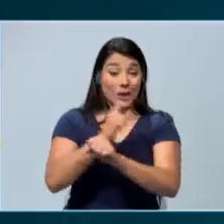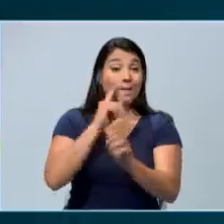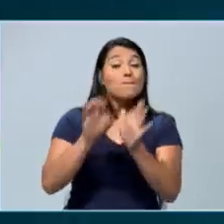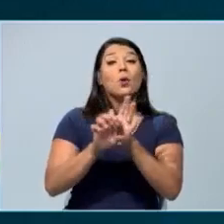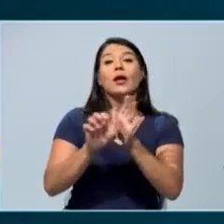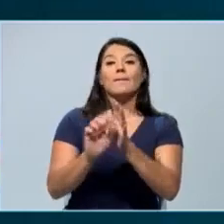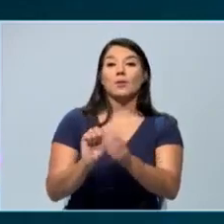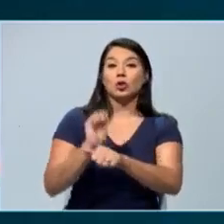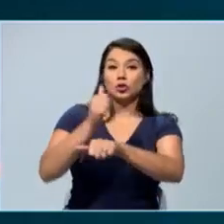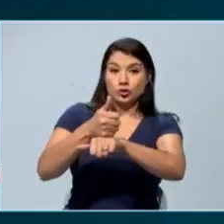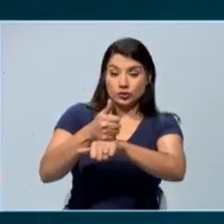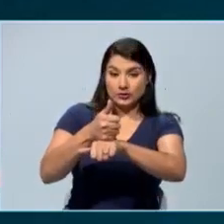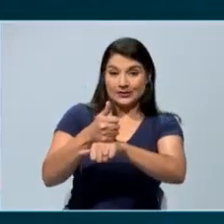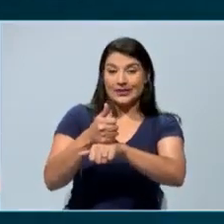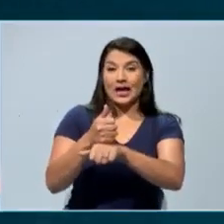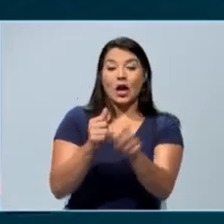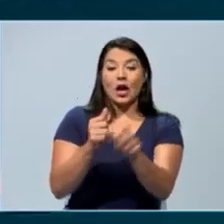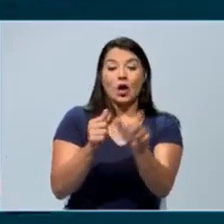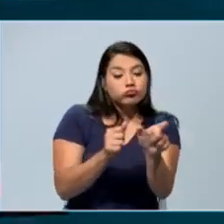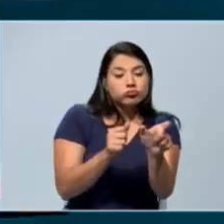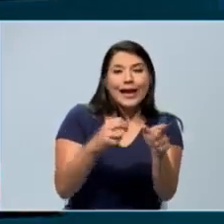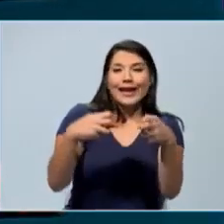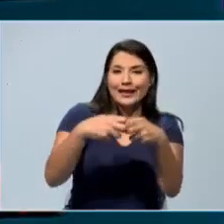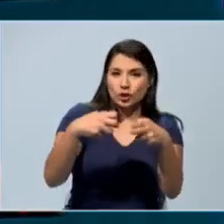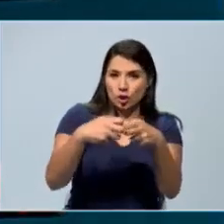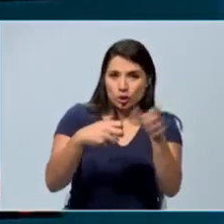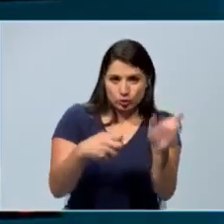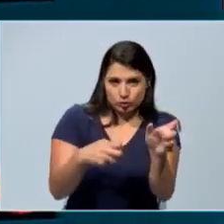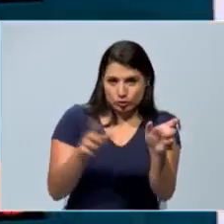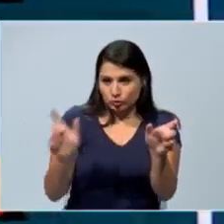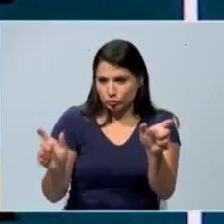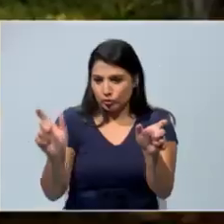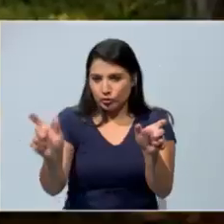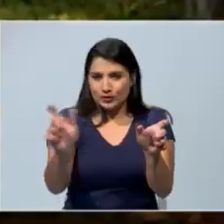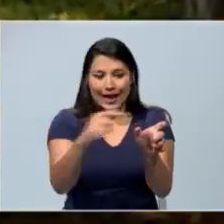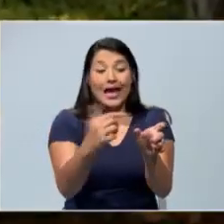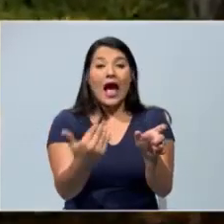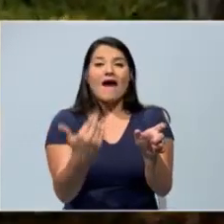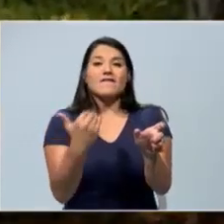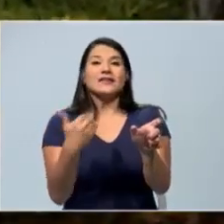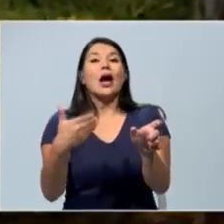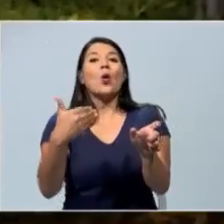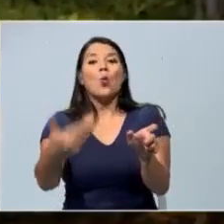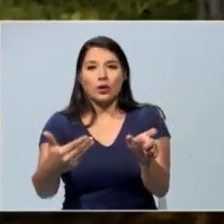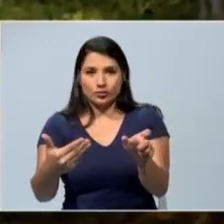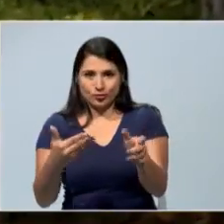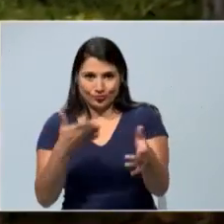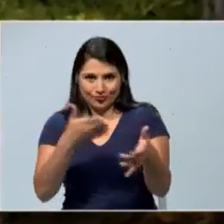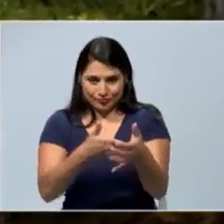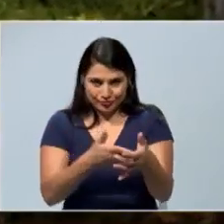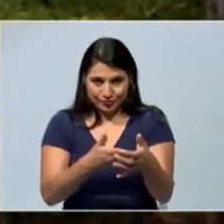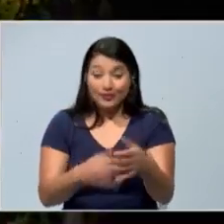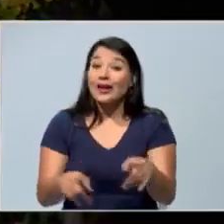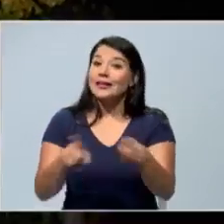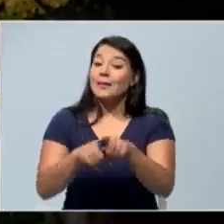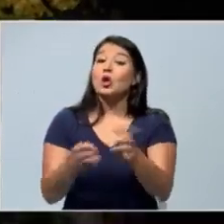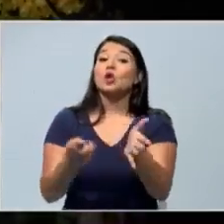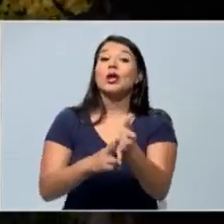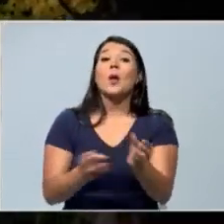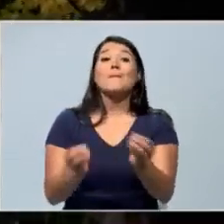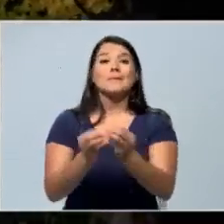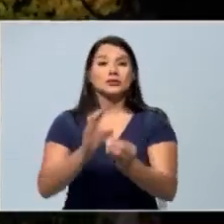electrónicos con conexión satelital que determina la ubicación exacta del daño al poliducto. Además, han contratado seguridad privada que se enfoca en vigilar